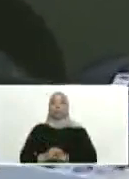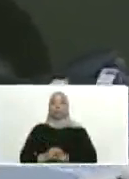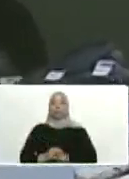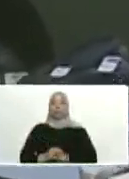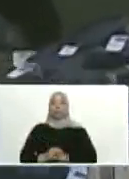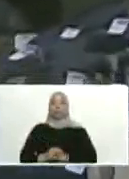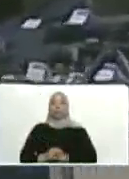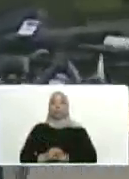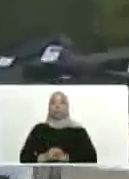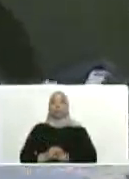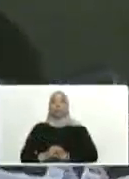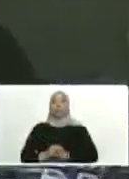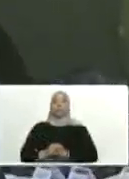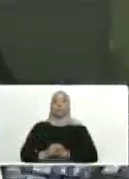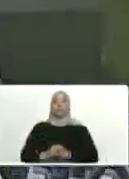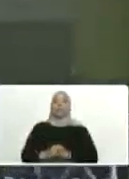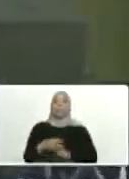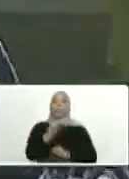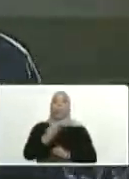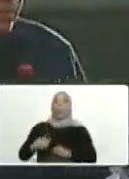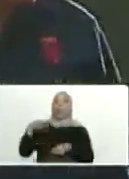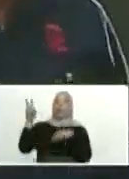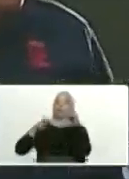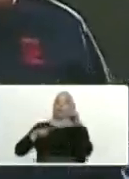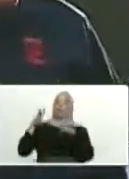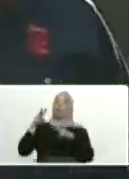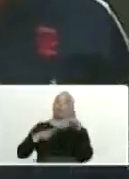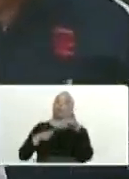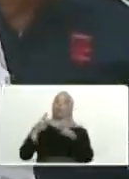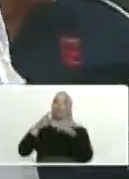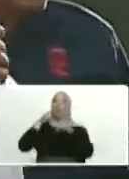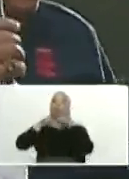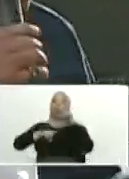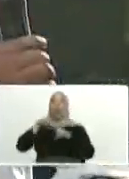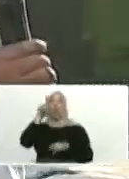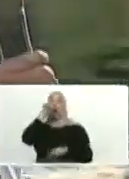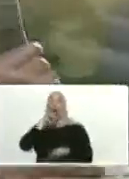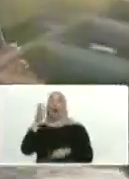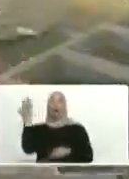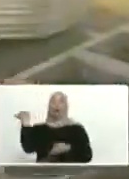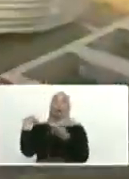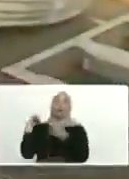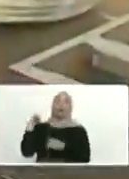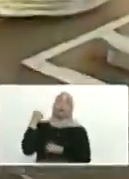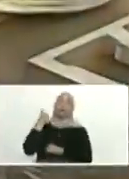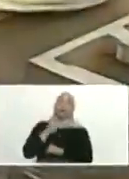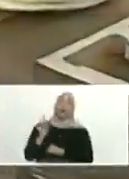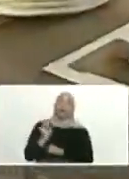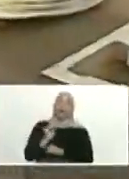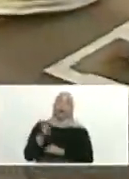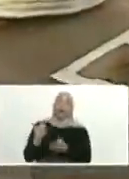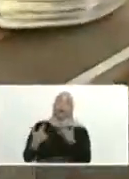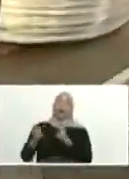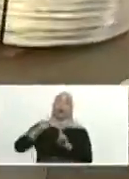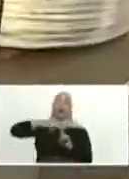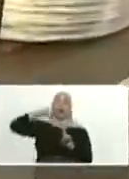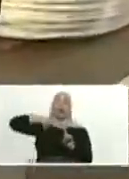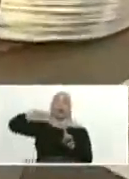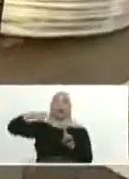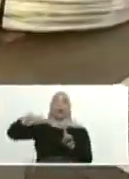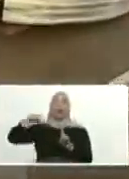Bueno aquí tenemos presidente la exposición de alambre que tenía años que no se hacía en el país Esto va para el sector eléctrico nacional